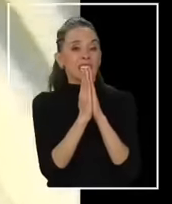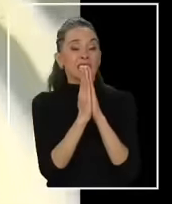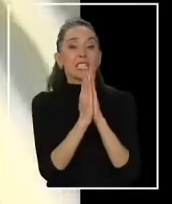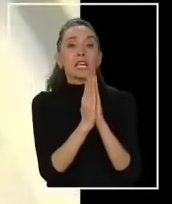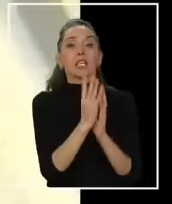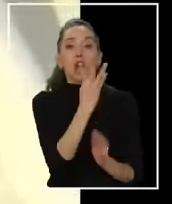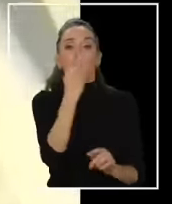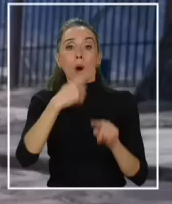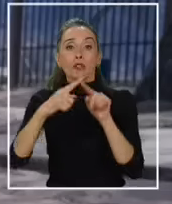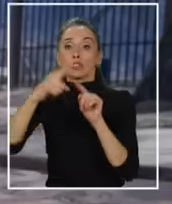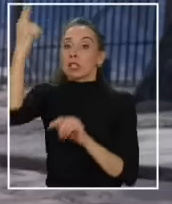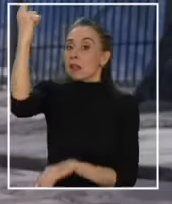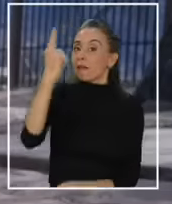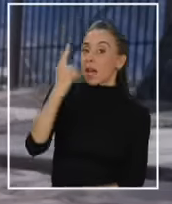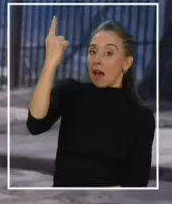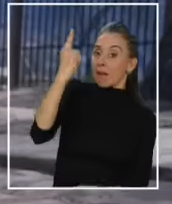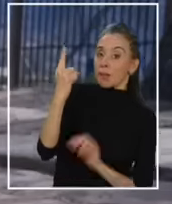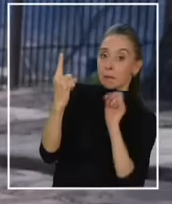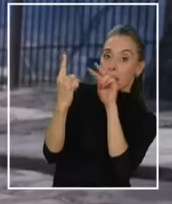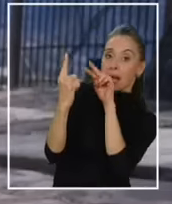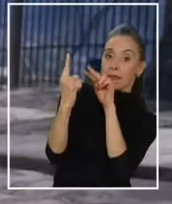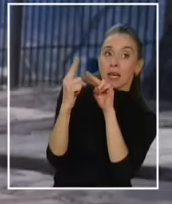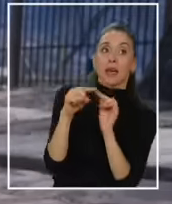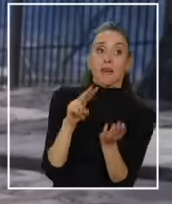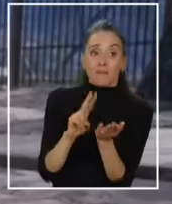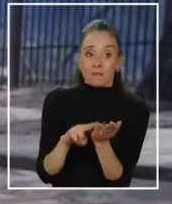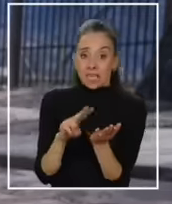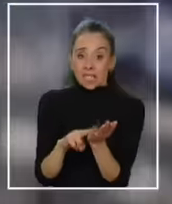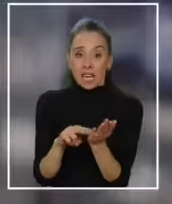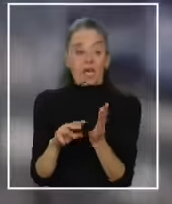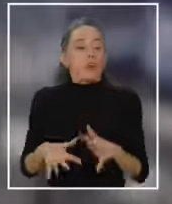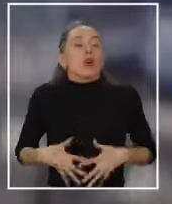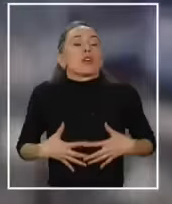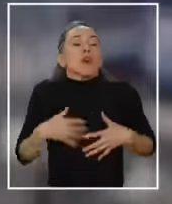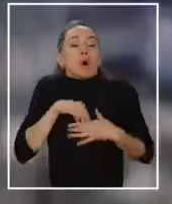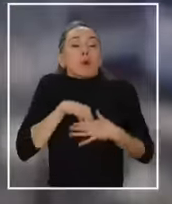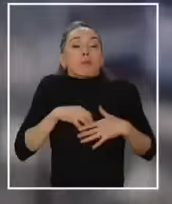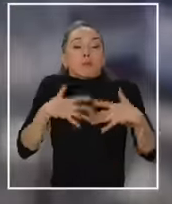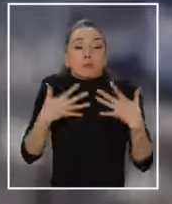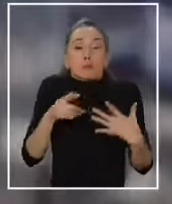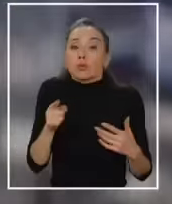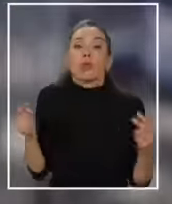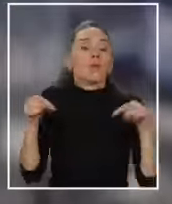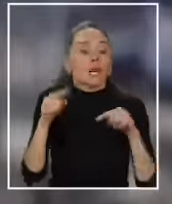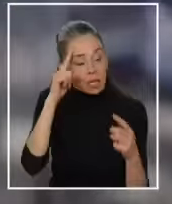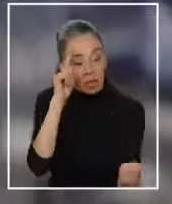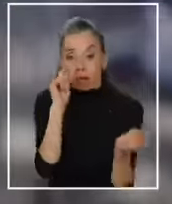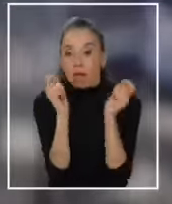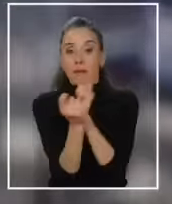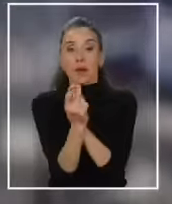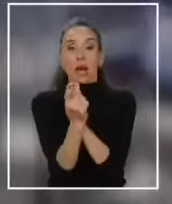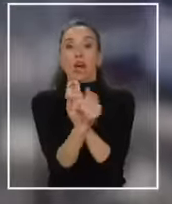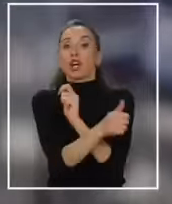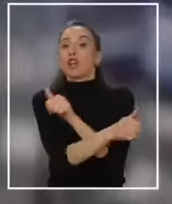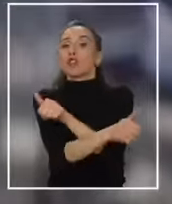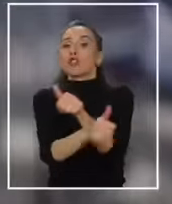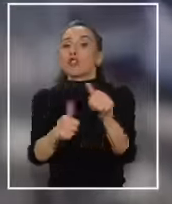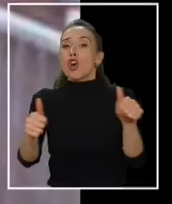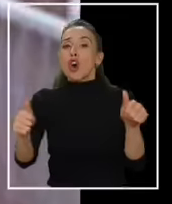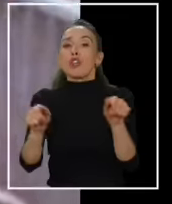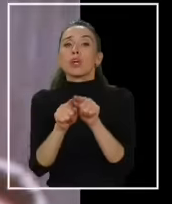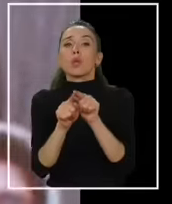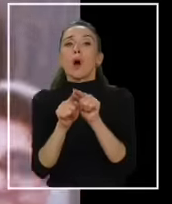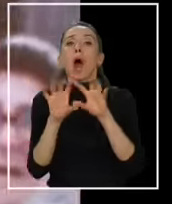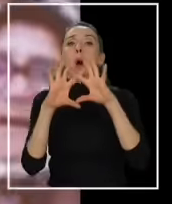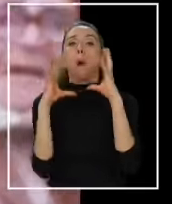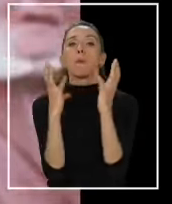unas 400 veces. Porque de verdad que esto era una catarsis. Uno llegaba aquí y te transformabas, era todo el mundo, era como un mundo de